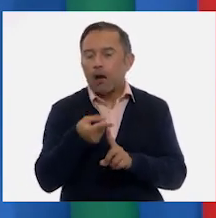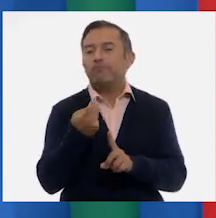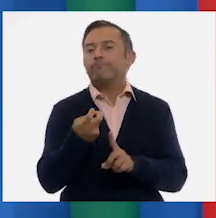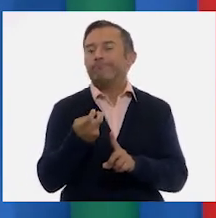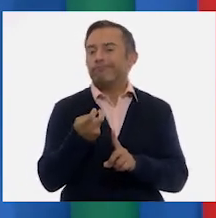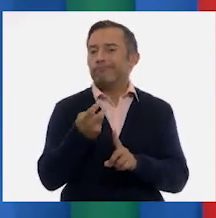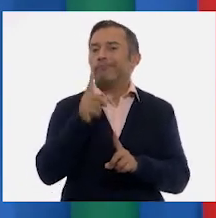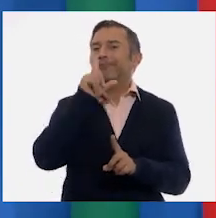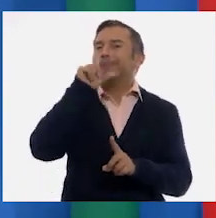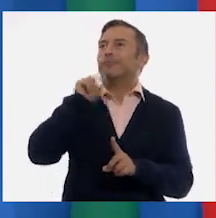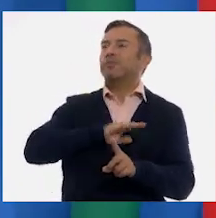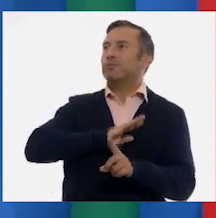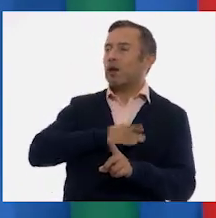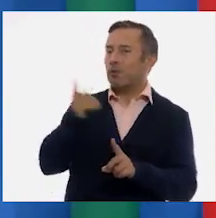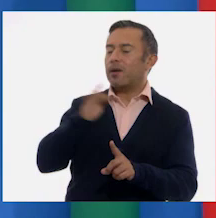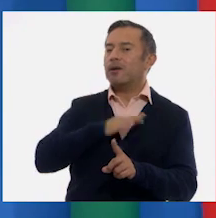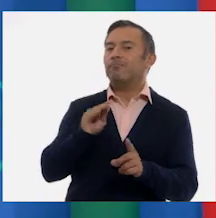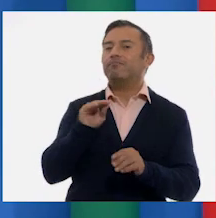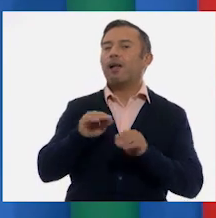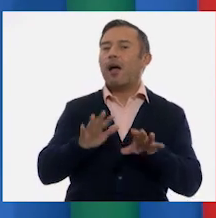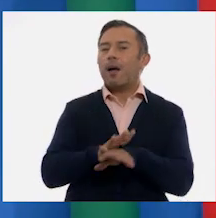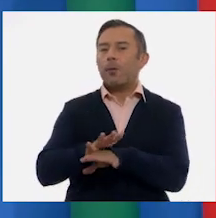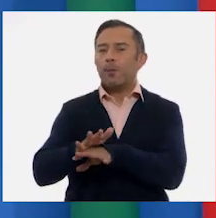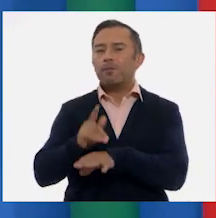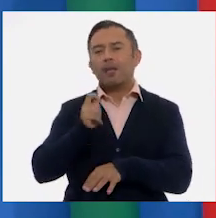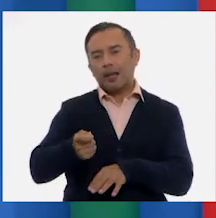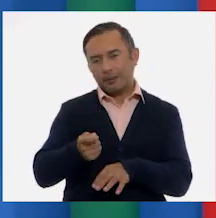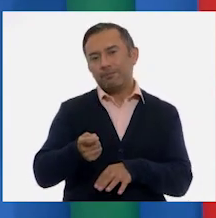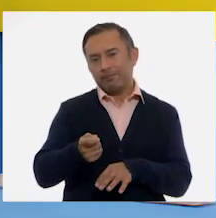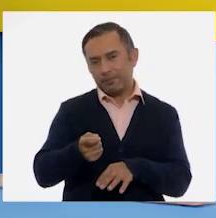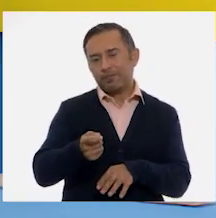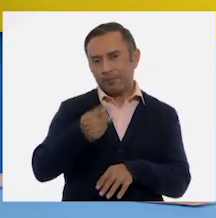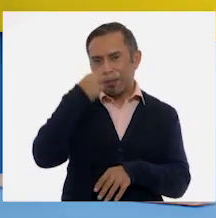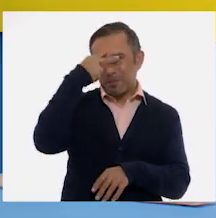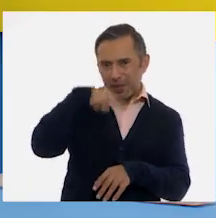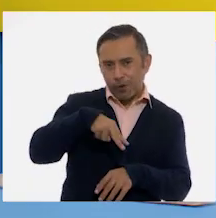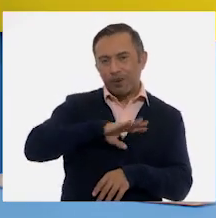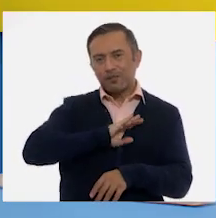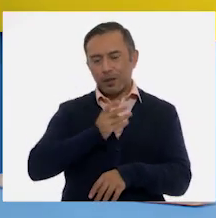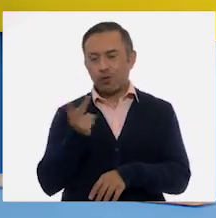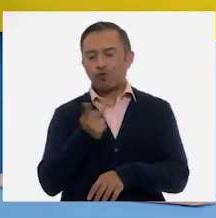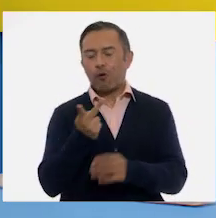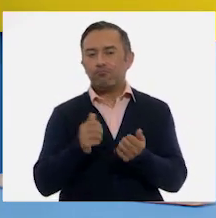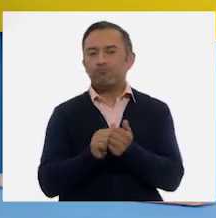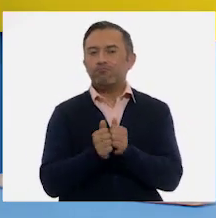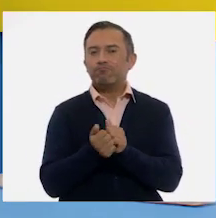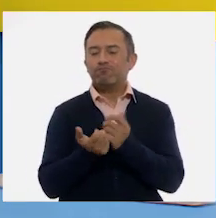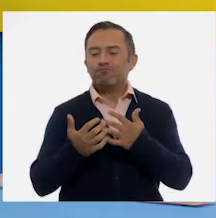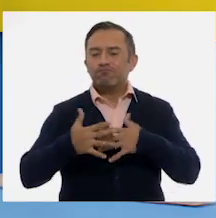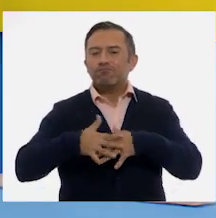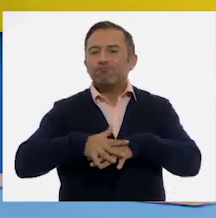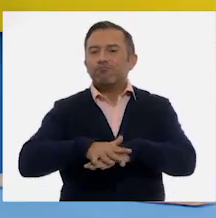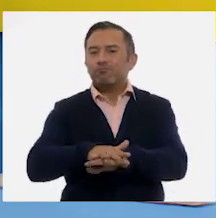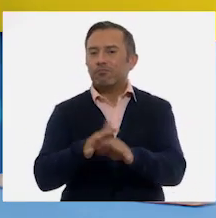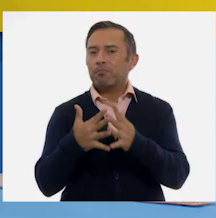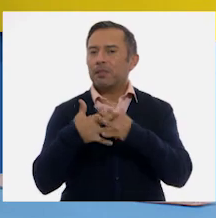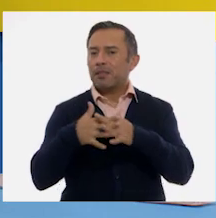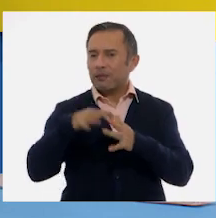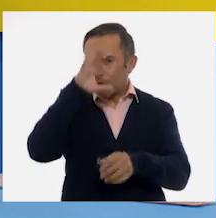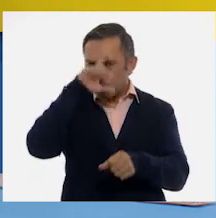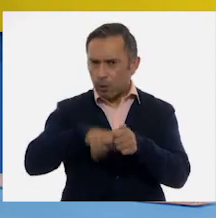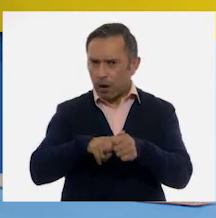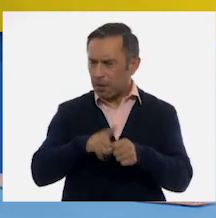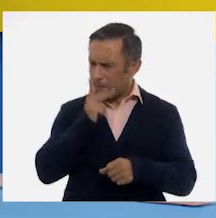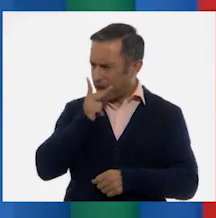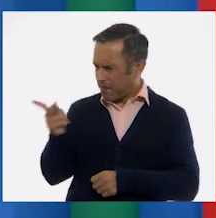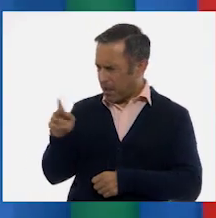estoy hablando de esto como lo que se conoce el mestizaje cultural. Maestra, ¿qué es eso de mestizaje cultural? Suena un